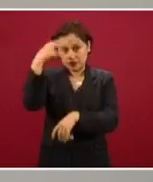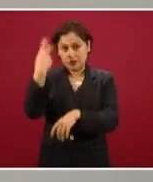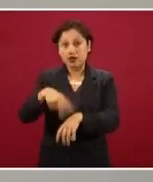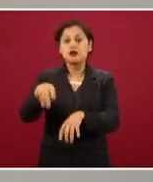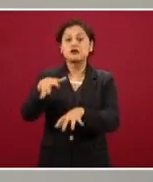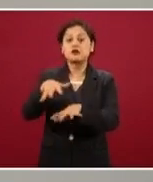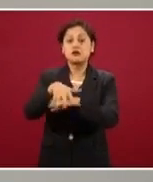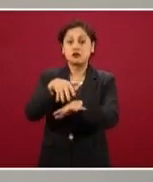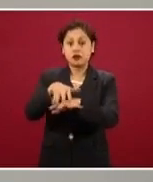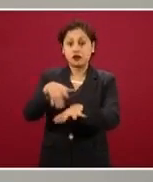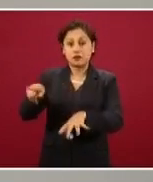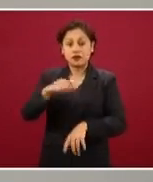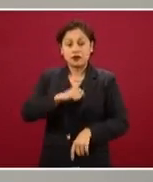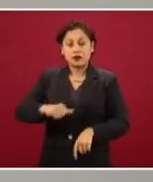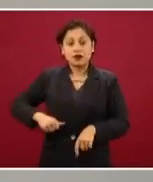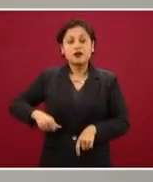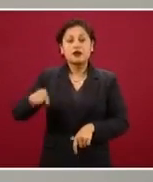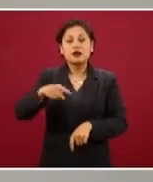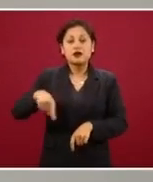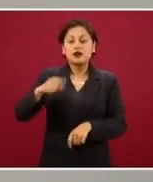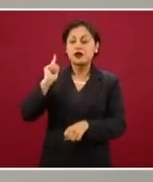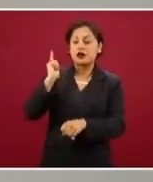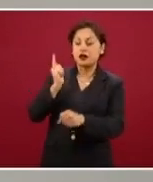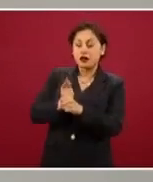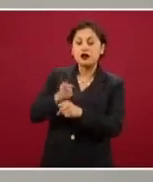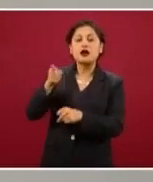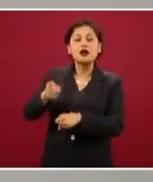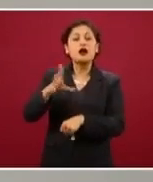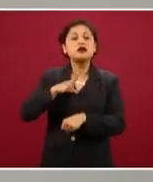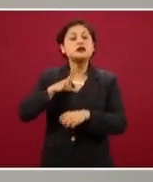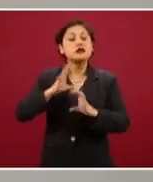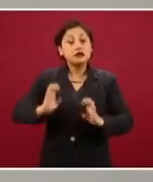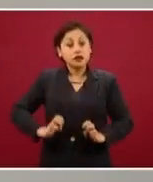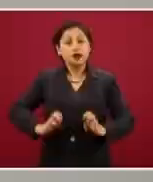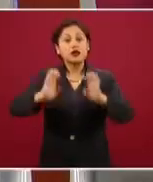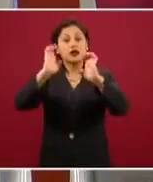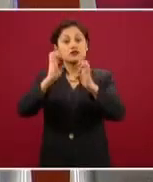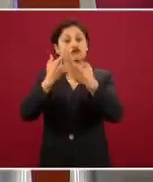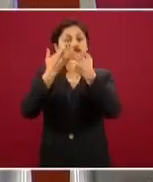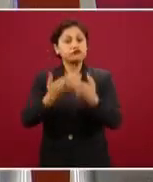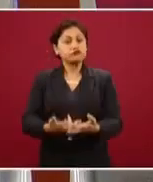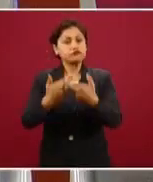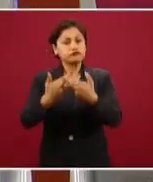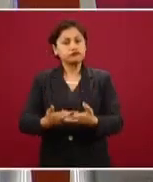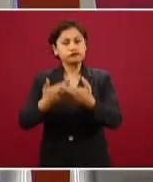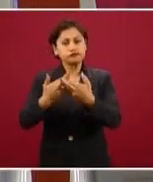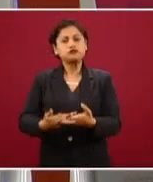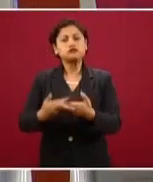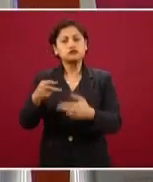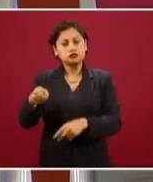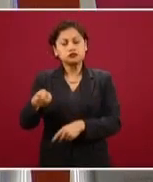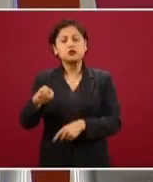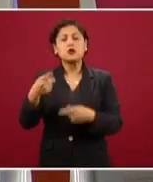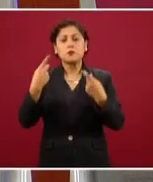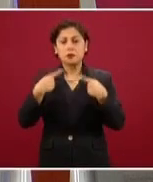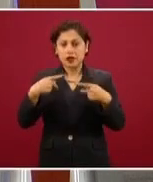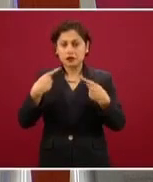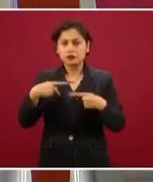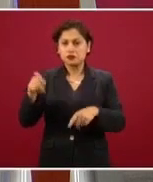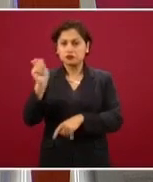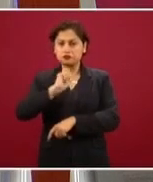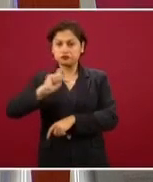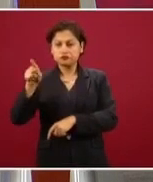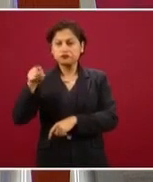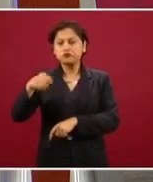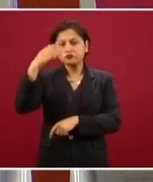las capacidades potenciales, existen las instalaciones físicas, existe una parte del personal necesario